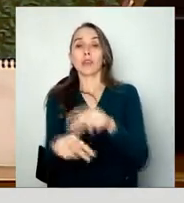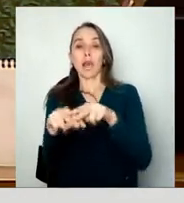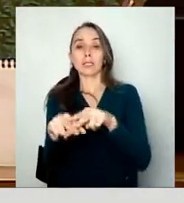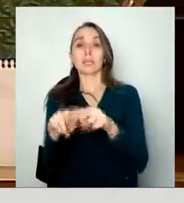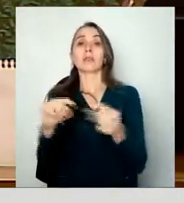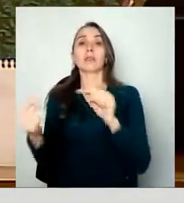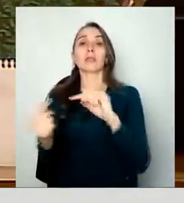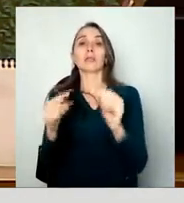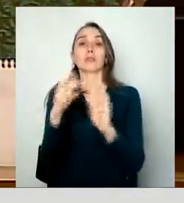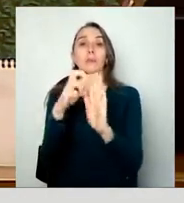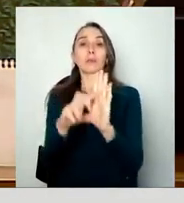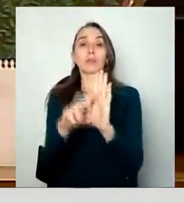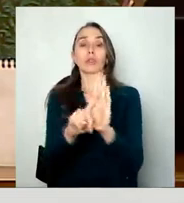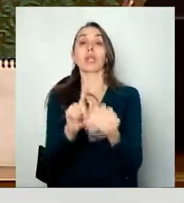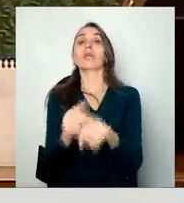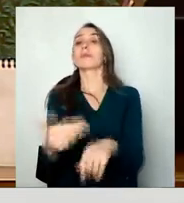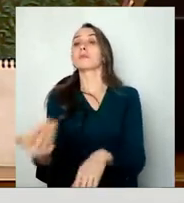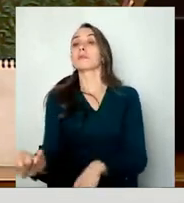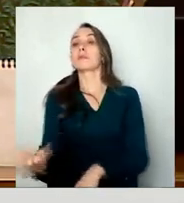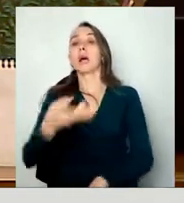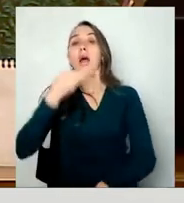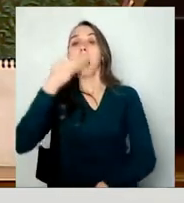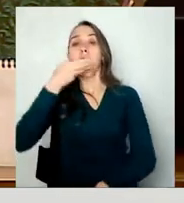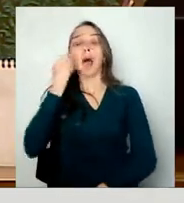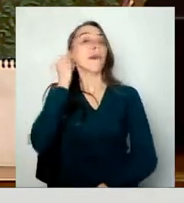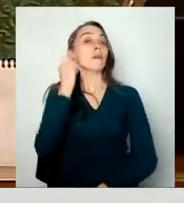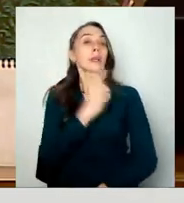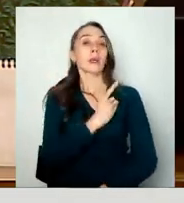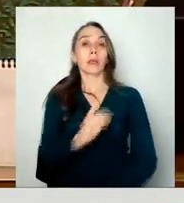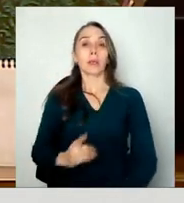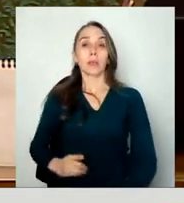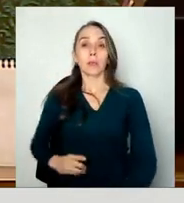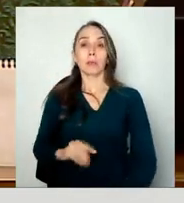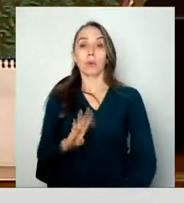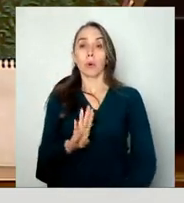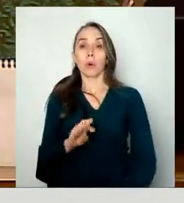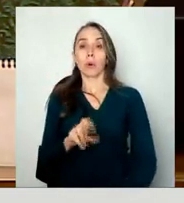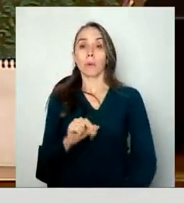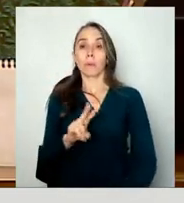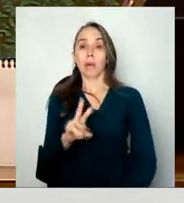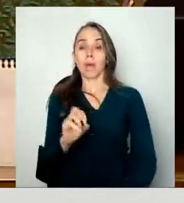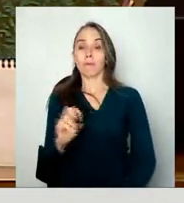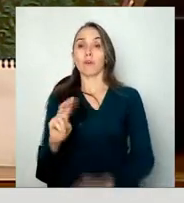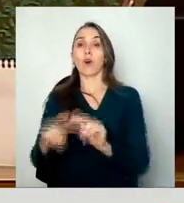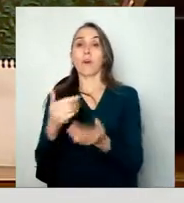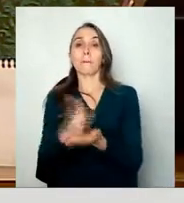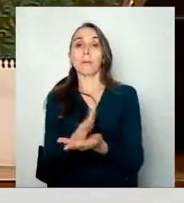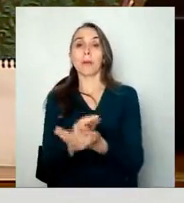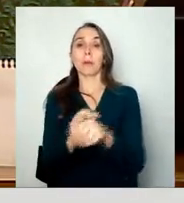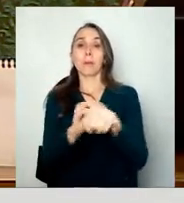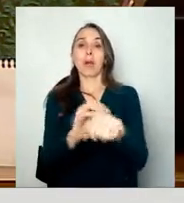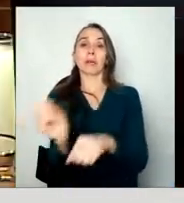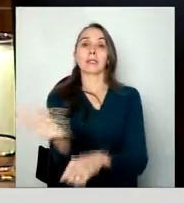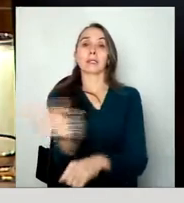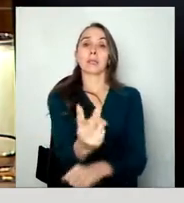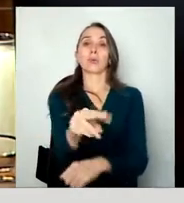Le ofrezco la palabra a la diputada Marta Bravo se prepara el diputado Miguel mellado